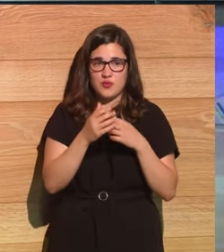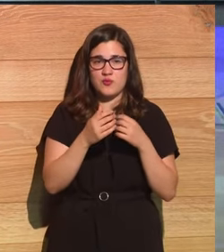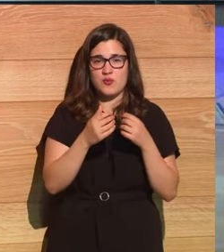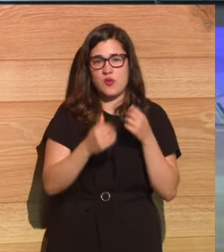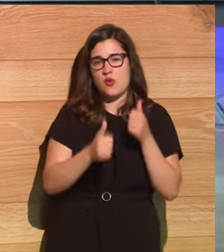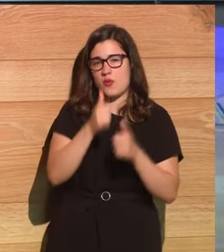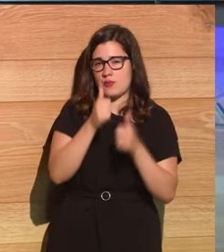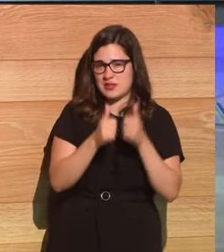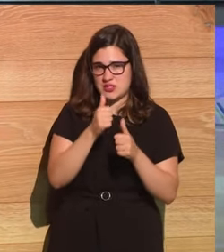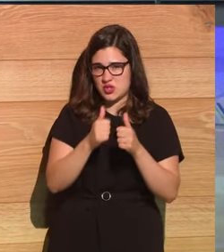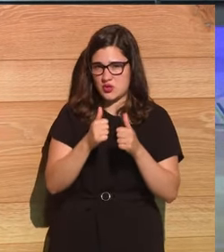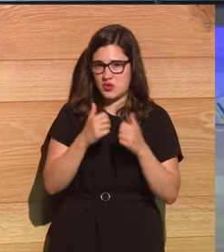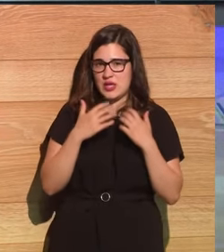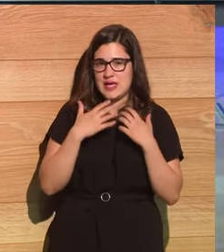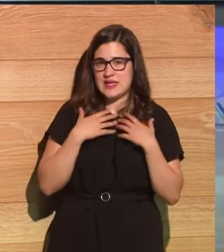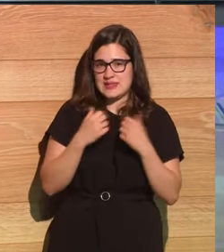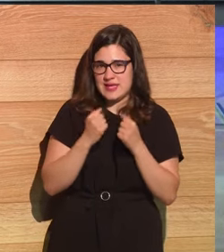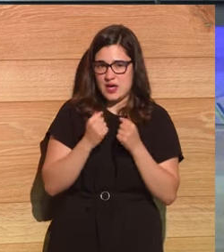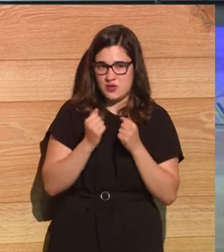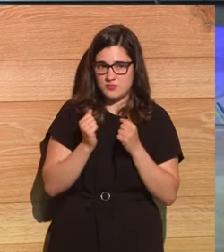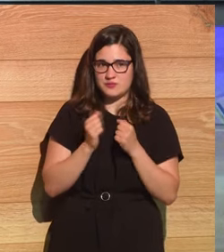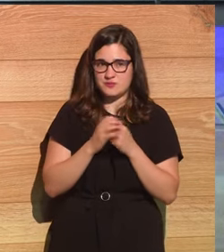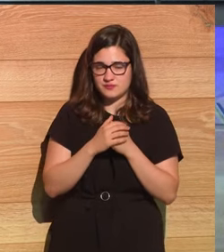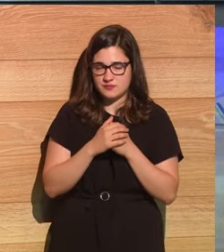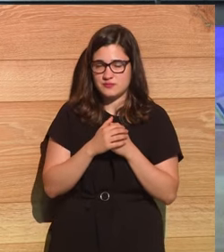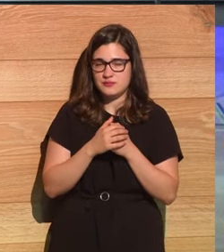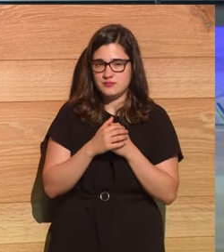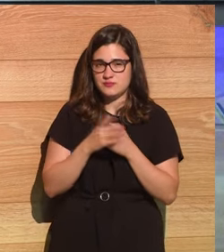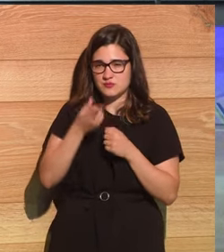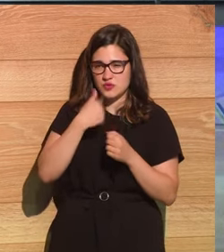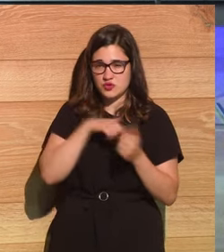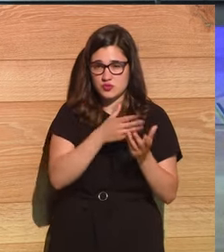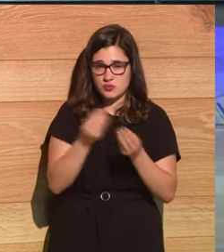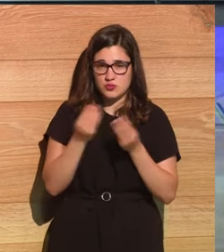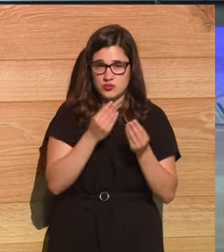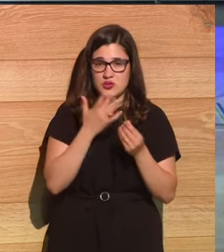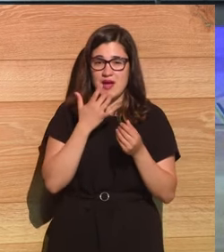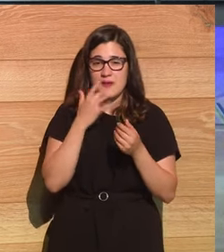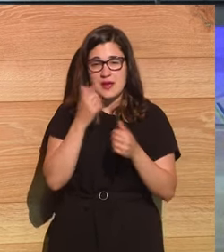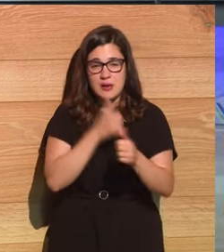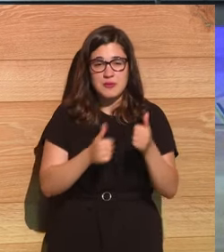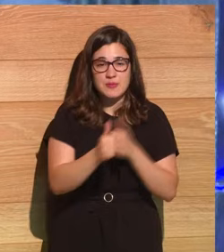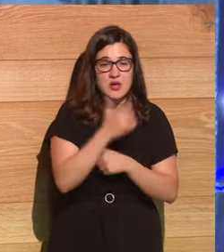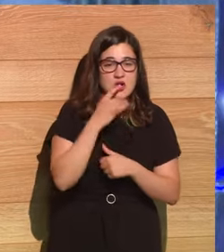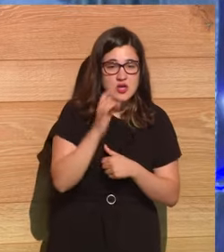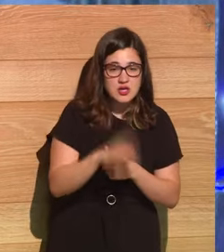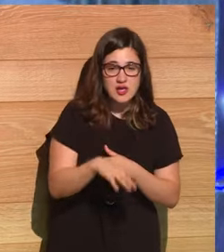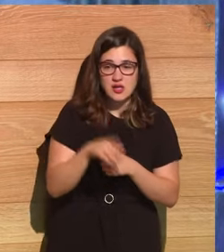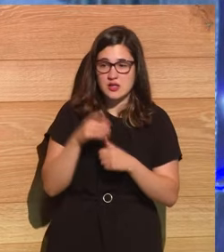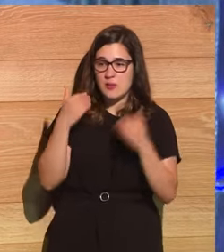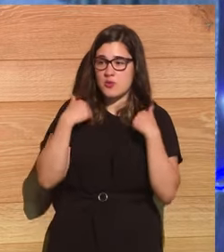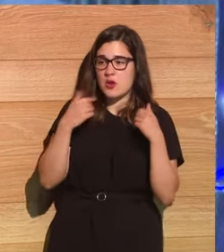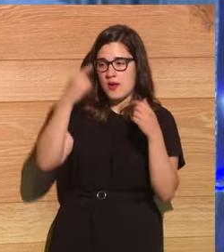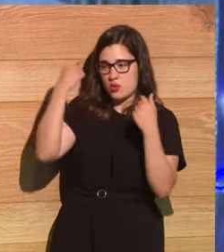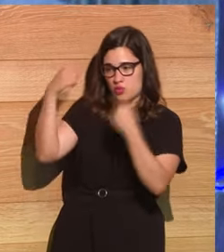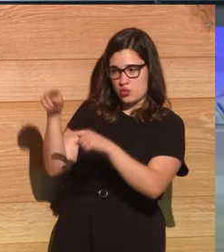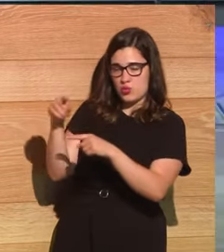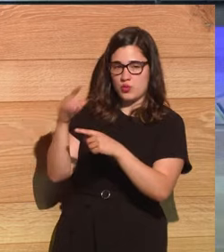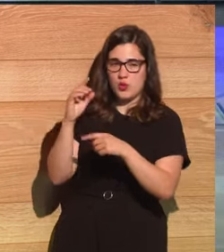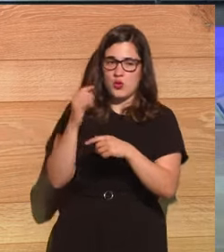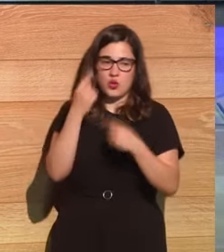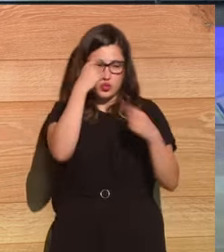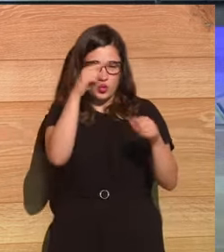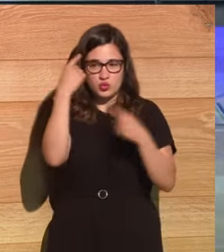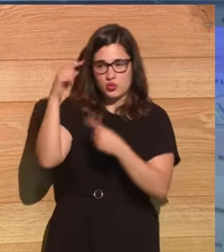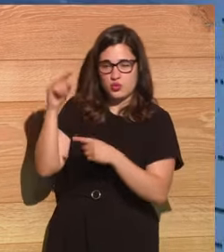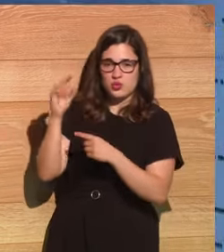competición en el sentido sano. Sí, sana, ¿no? Pero recursos ahí estamos, y atención. Éramos mucho por el que llega primero, el que le da al otro, el que tú te responsabilizas, el que